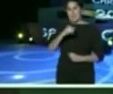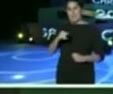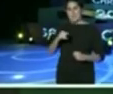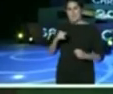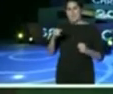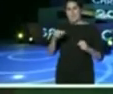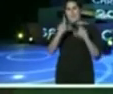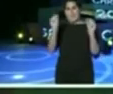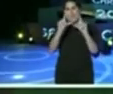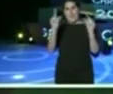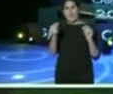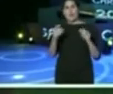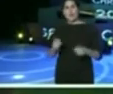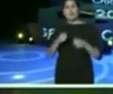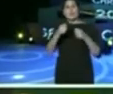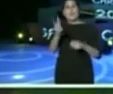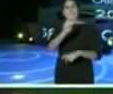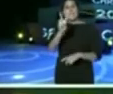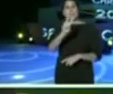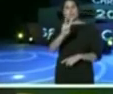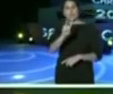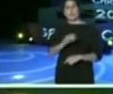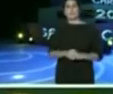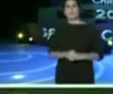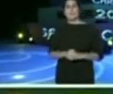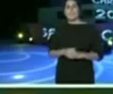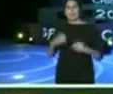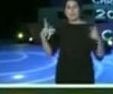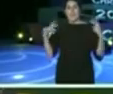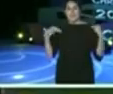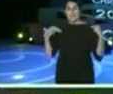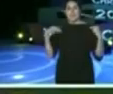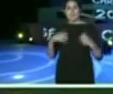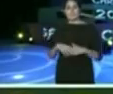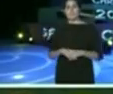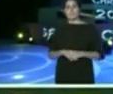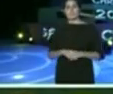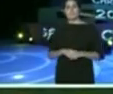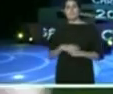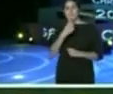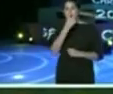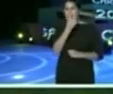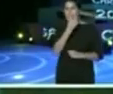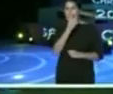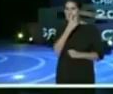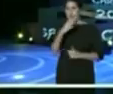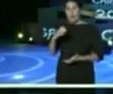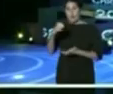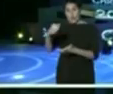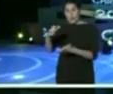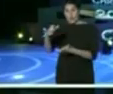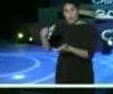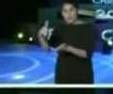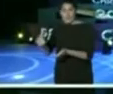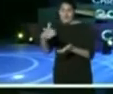entrega Víctor Ventura, batería de Los Trabas. Y será precisamente Víctor, ¿por dónde está? Por aquí, coge el premio que vayas a entregar,